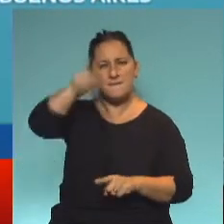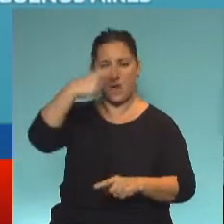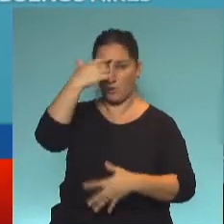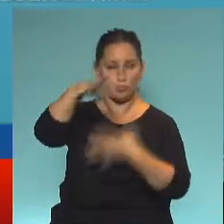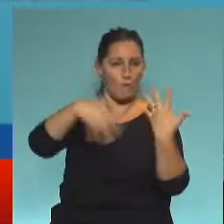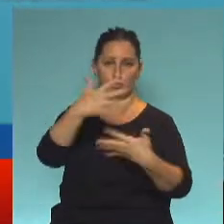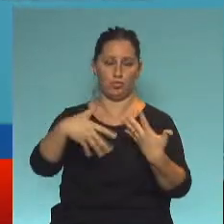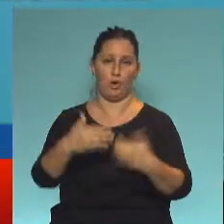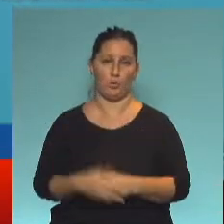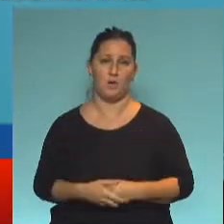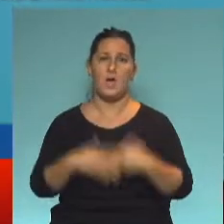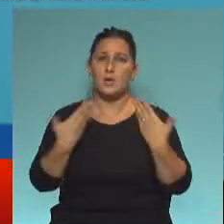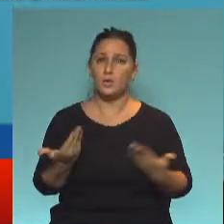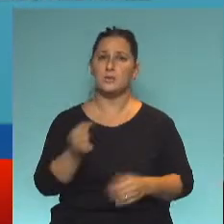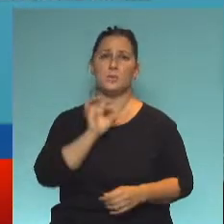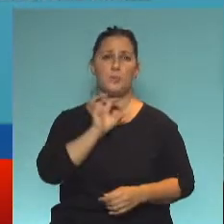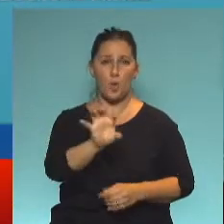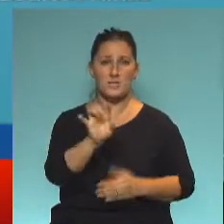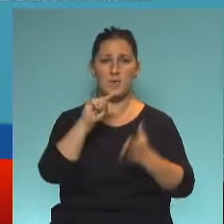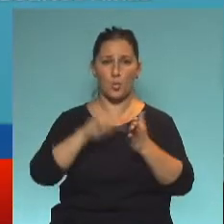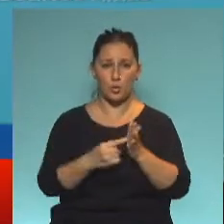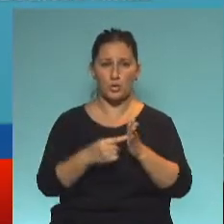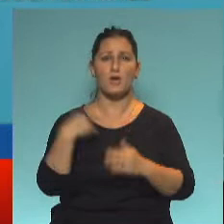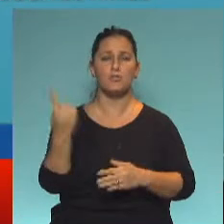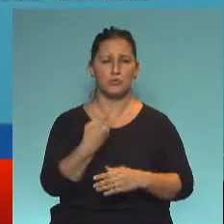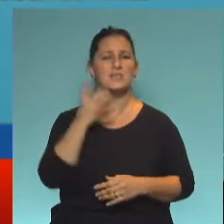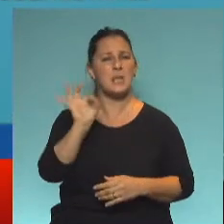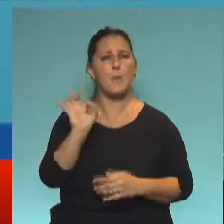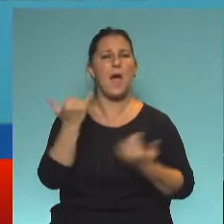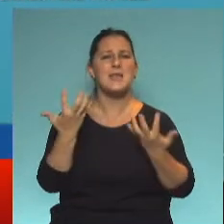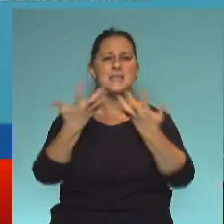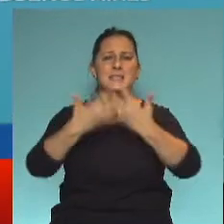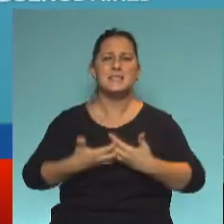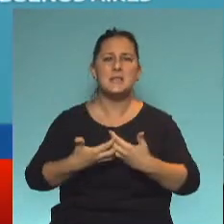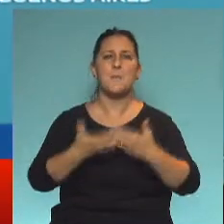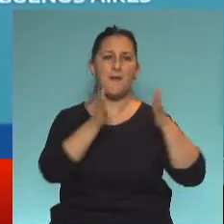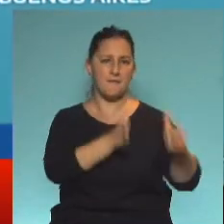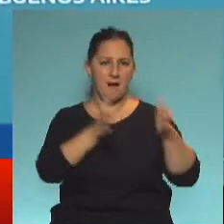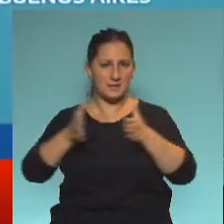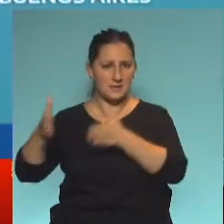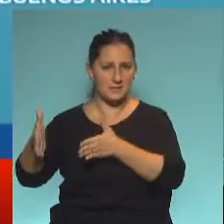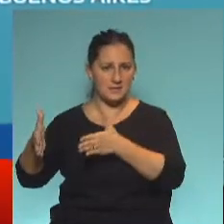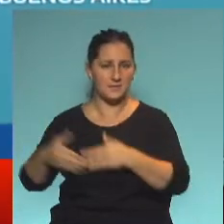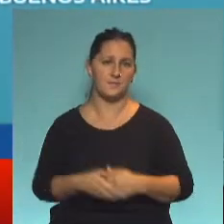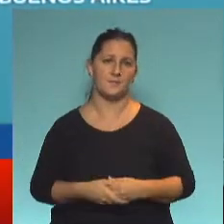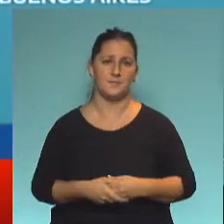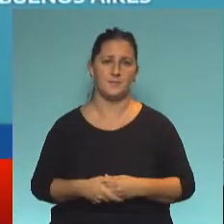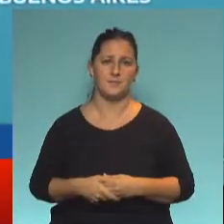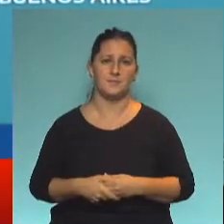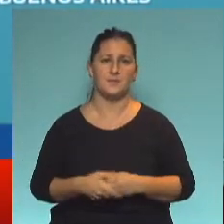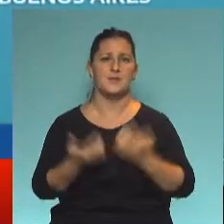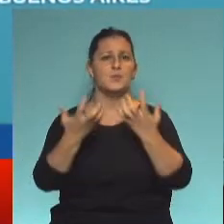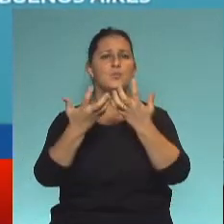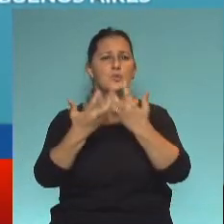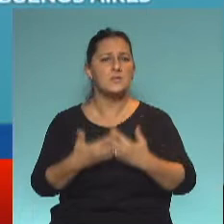lo tanto, en la provincia de Buenos Aires nosotros contamos con un sistema de fases. Ese